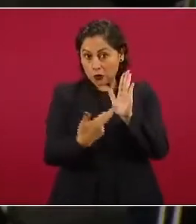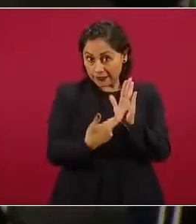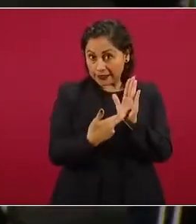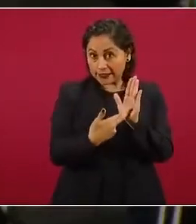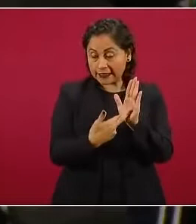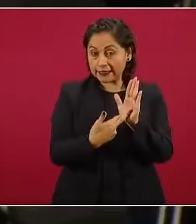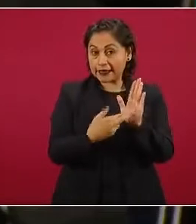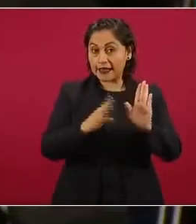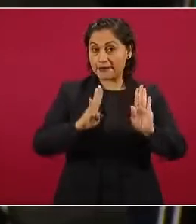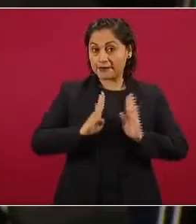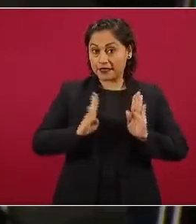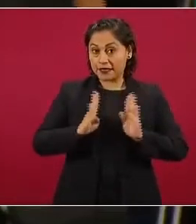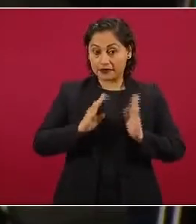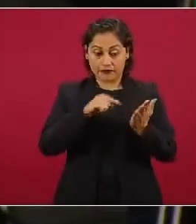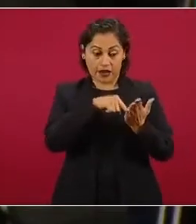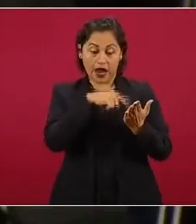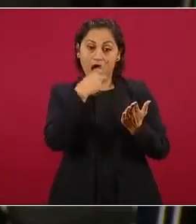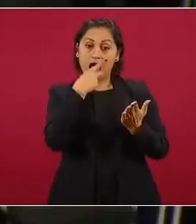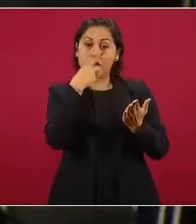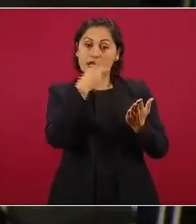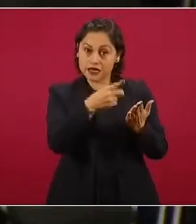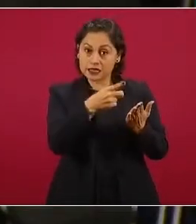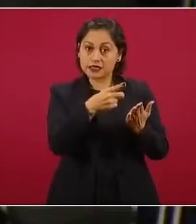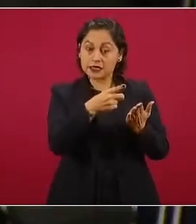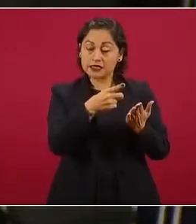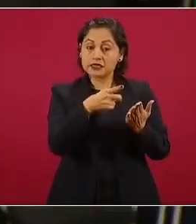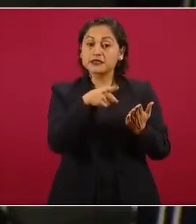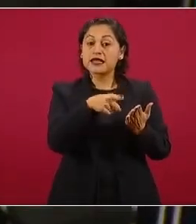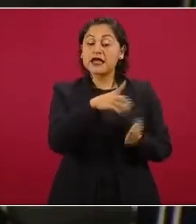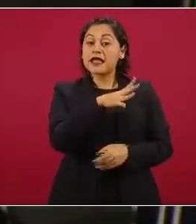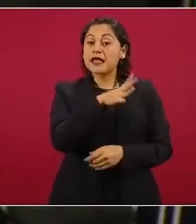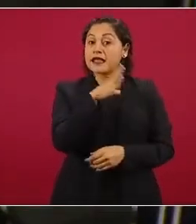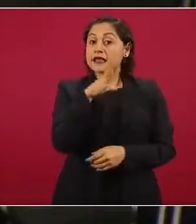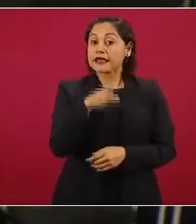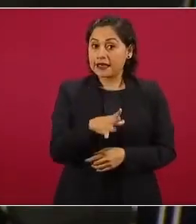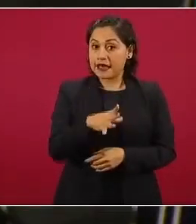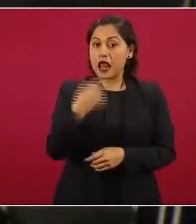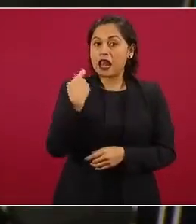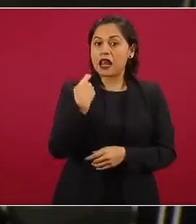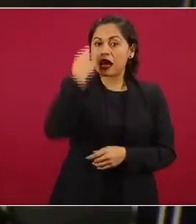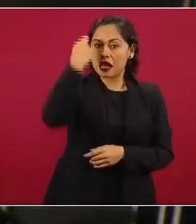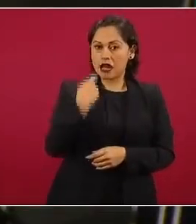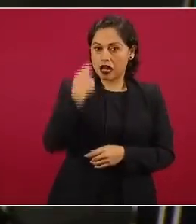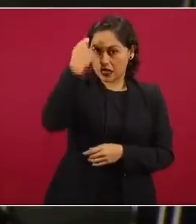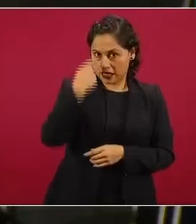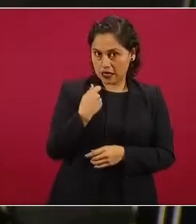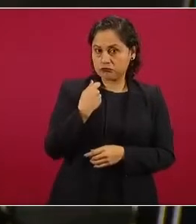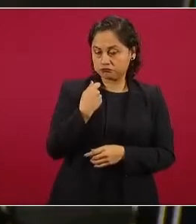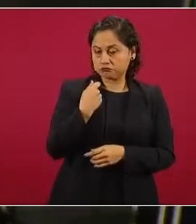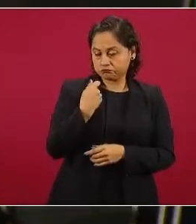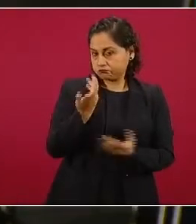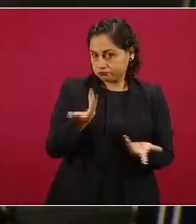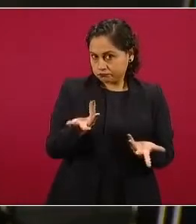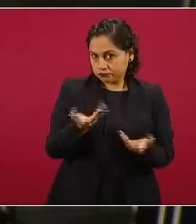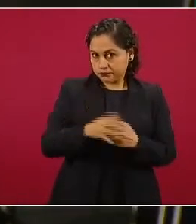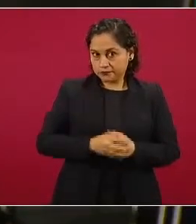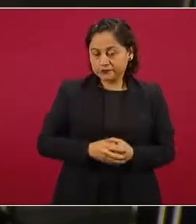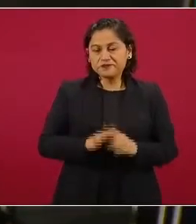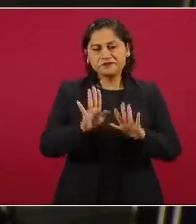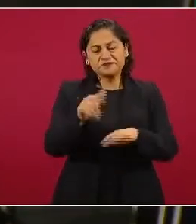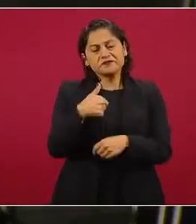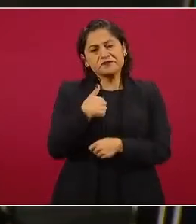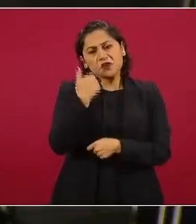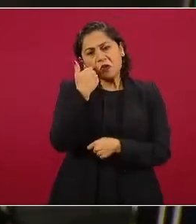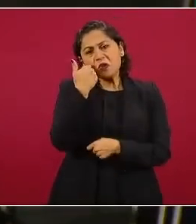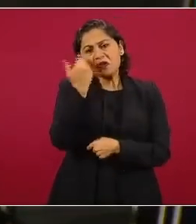general Cienfuegos sigue siendo integrante de las Fuerzas Armadas en retiro. Aquí lo que quiero puntualizar